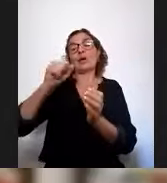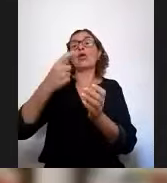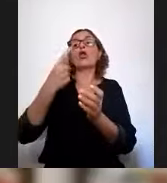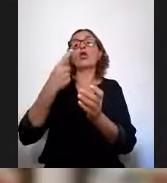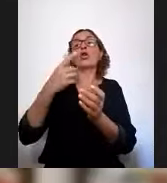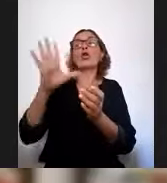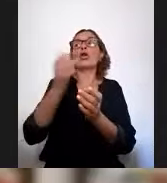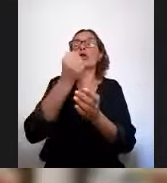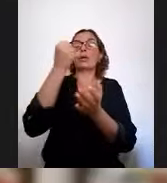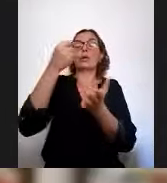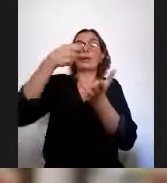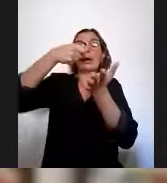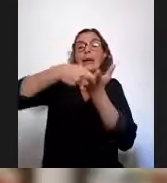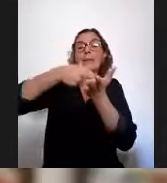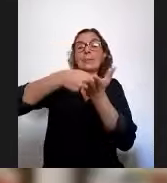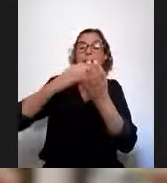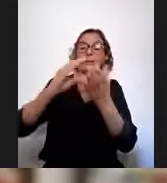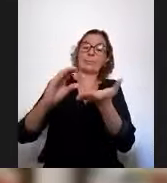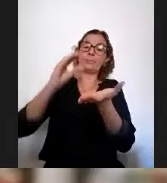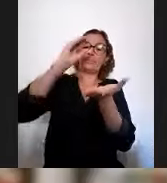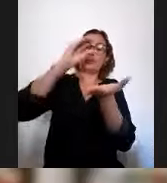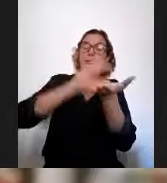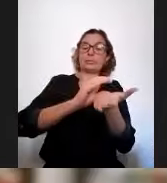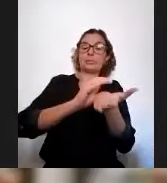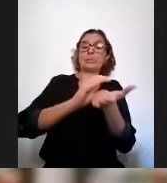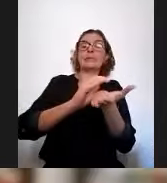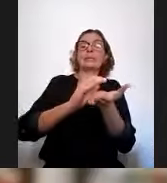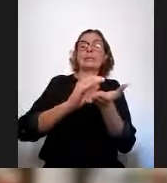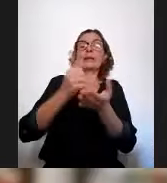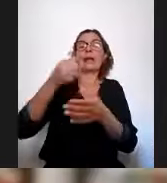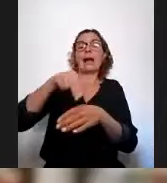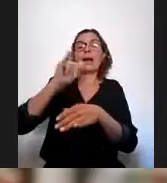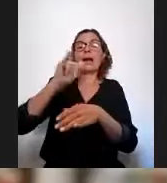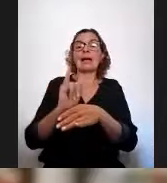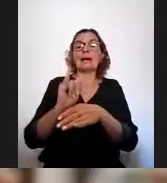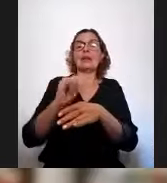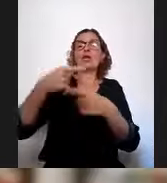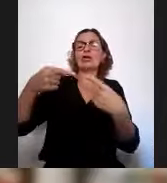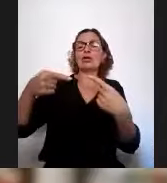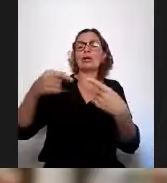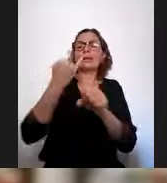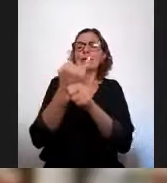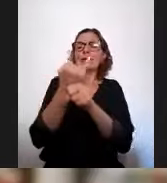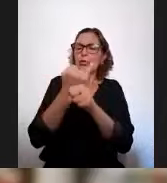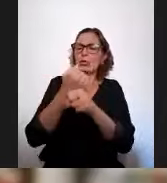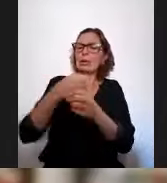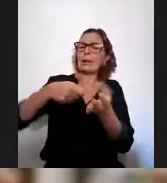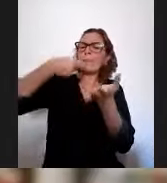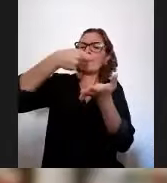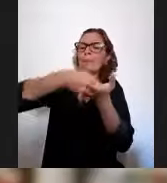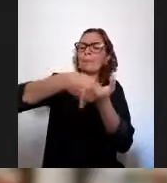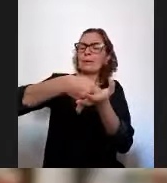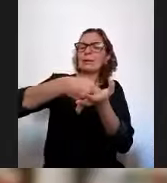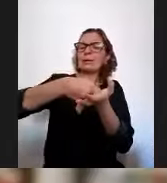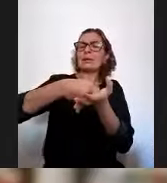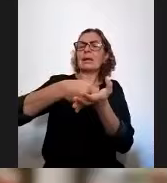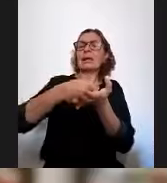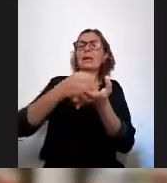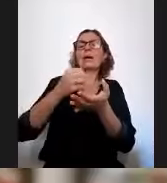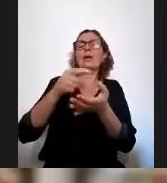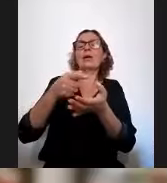semilla. Hay programas que, ya sea ANI, ANDE, hay otras instituciones, el CIE de la ORCO, la